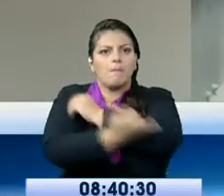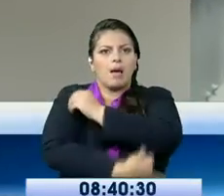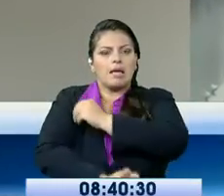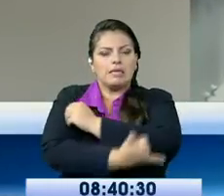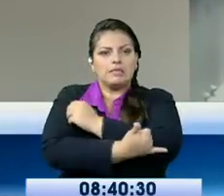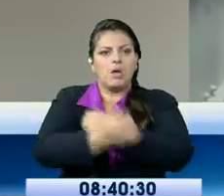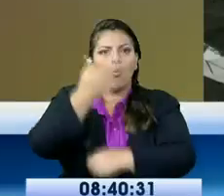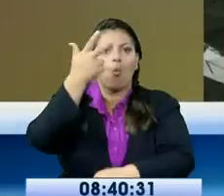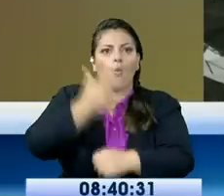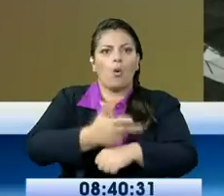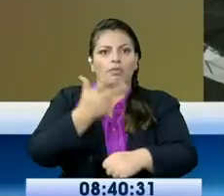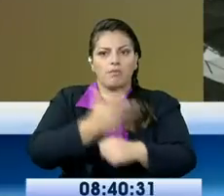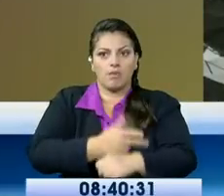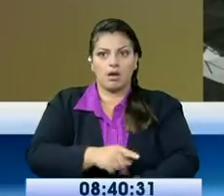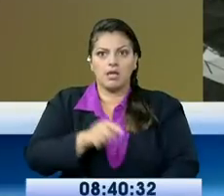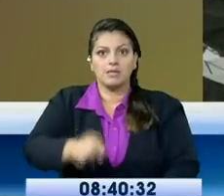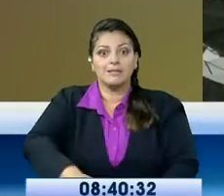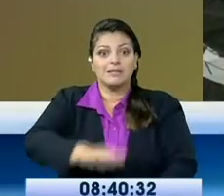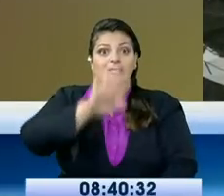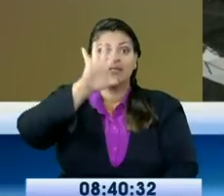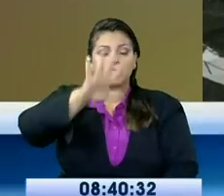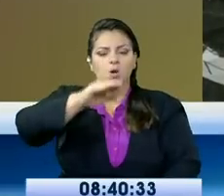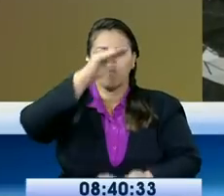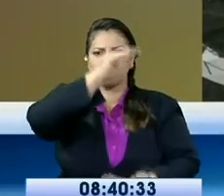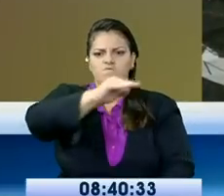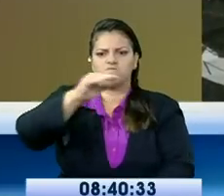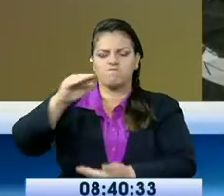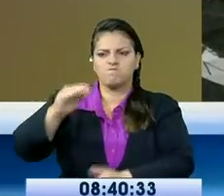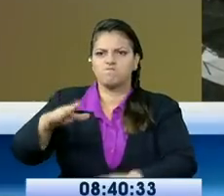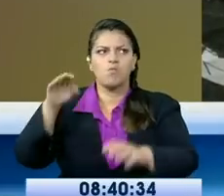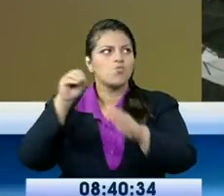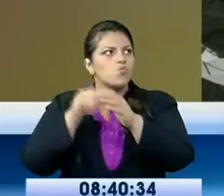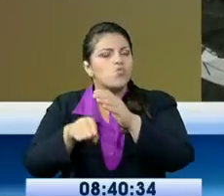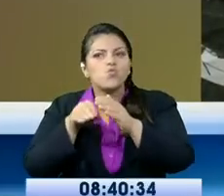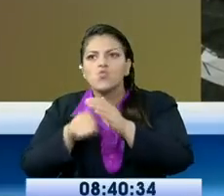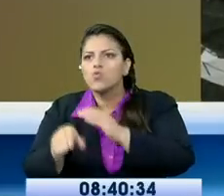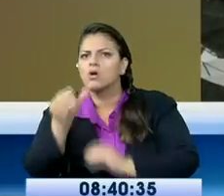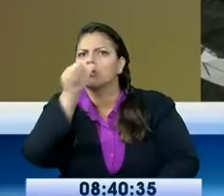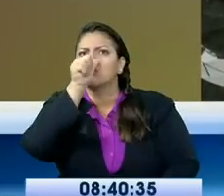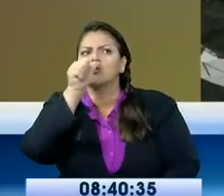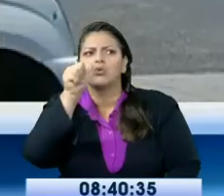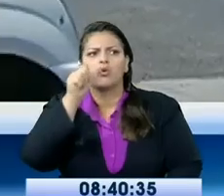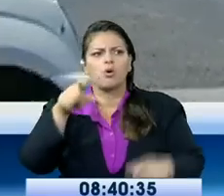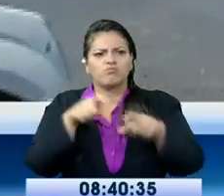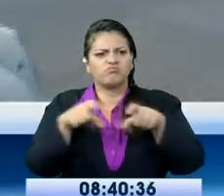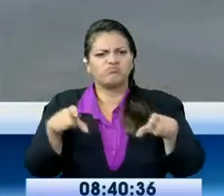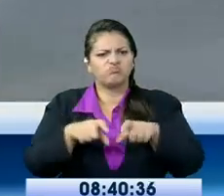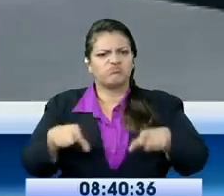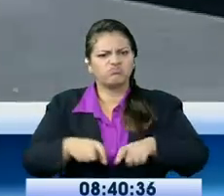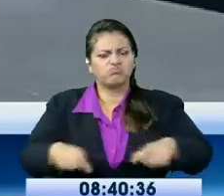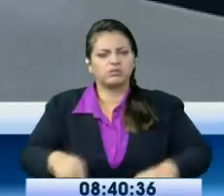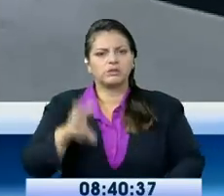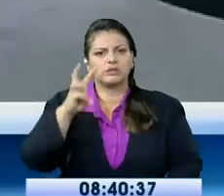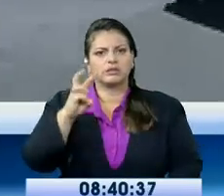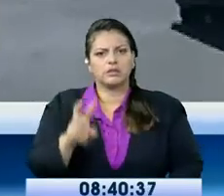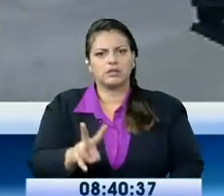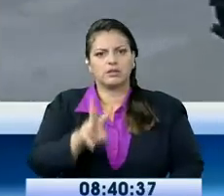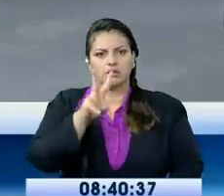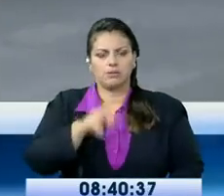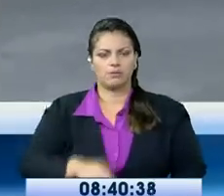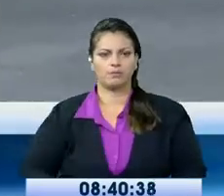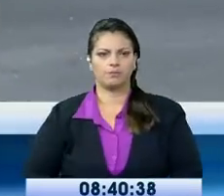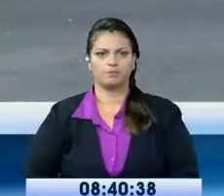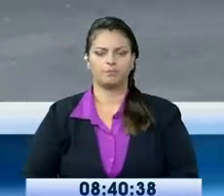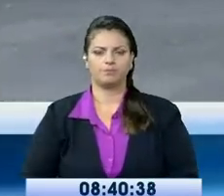5 sacos de yute con 262 paquetes de cocaína, tipo ladrillo. Estaban escondidos en la estructura